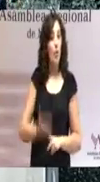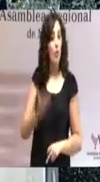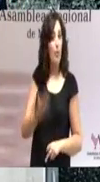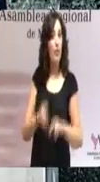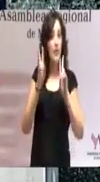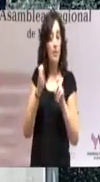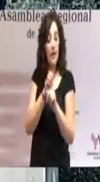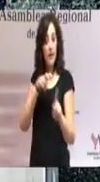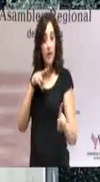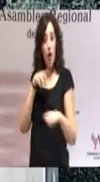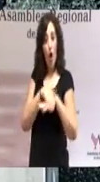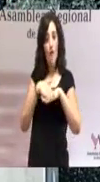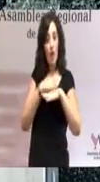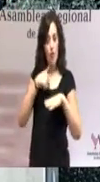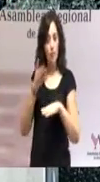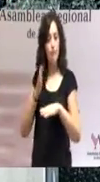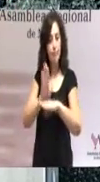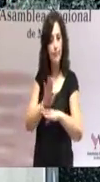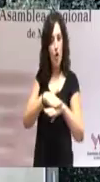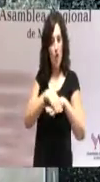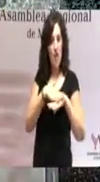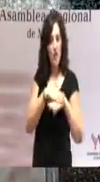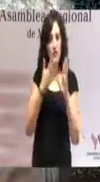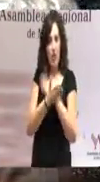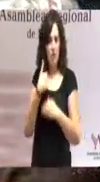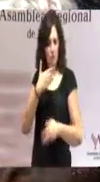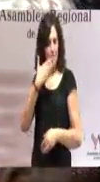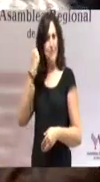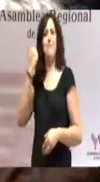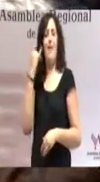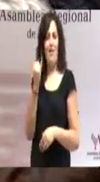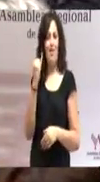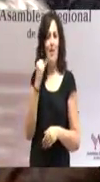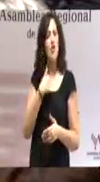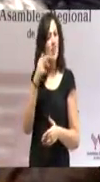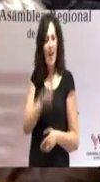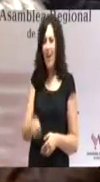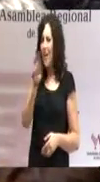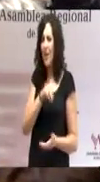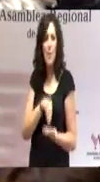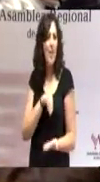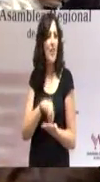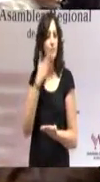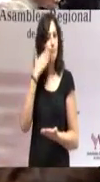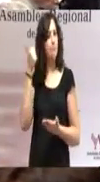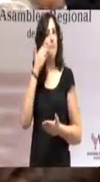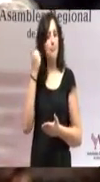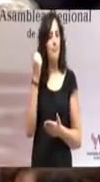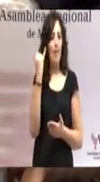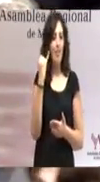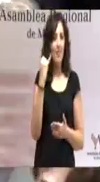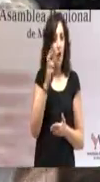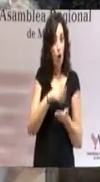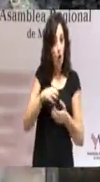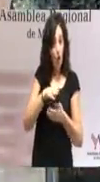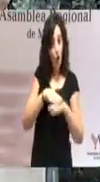perspectiva del Gobierno que represento y del que me siento tremendamente orgulloso, y me van a permitir que insista en esa idea esta tarde. Hay un Gobierno en la región